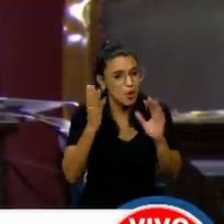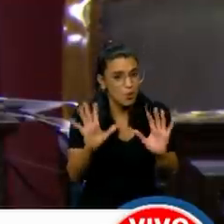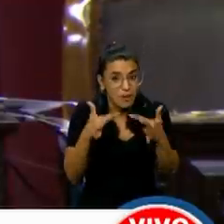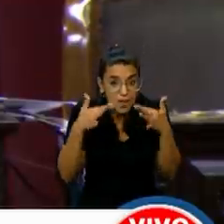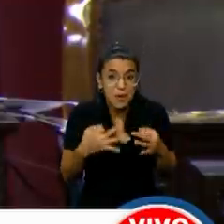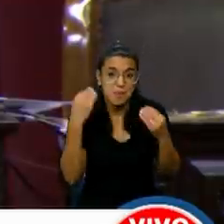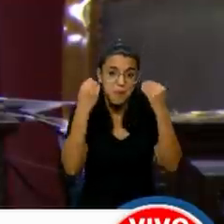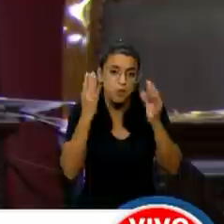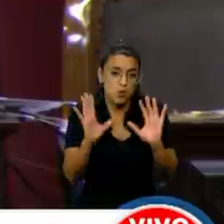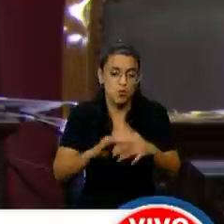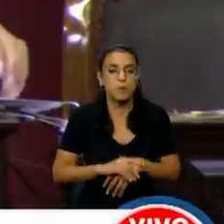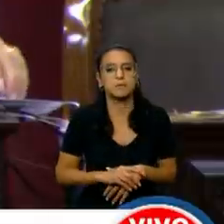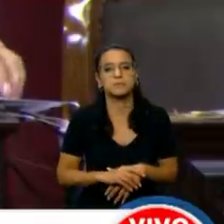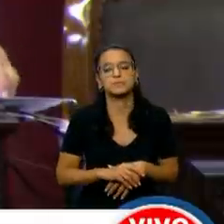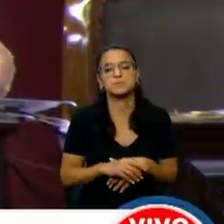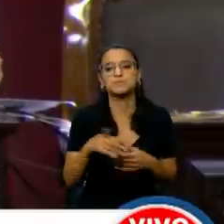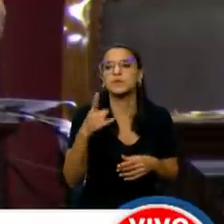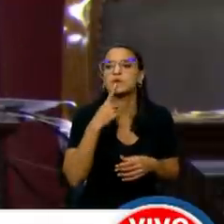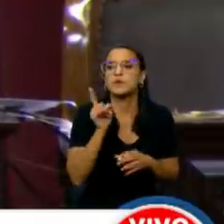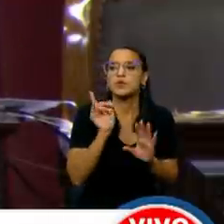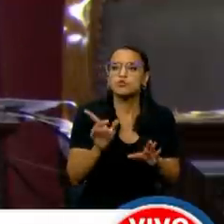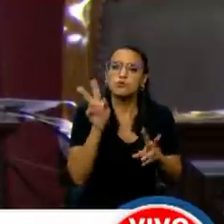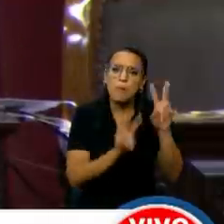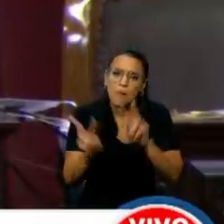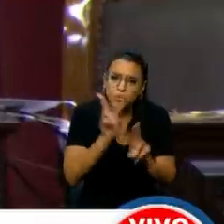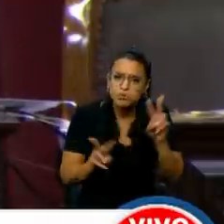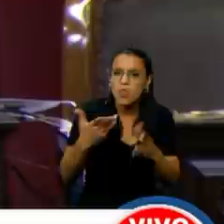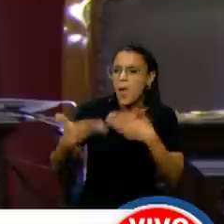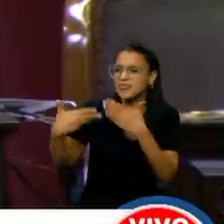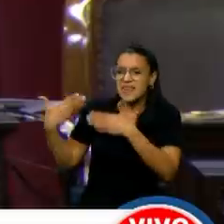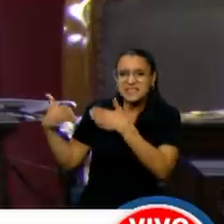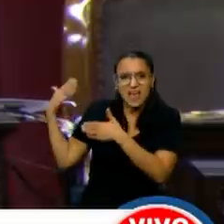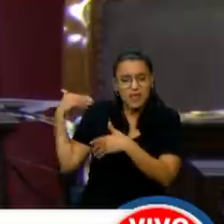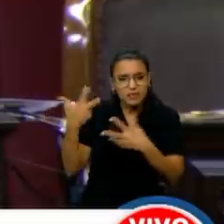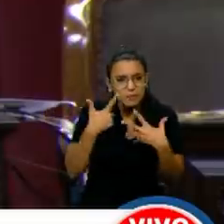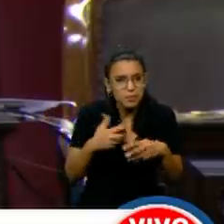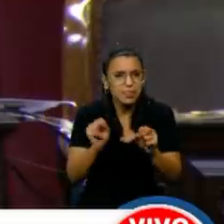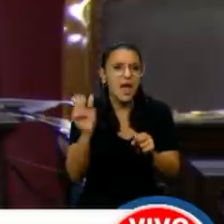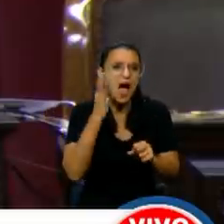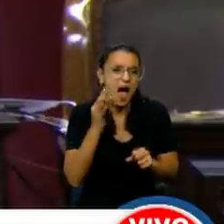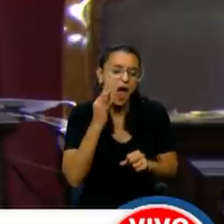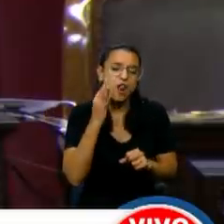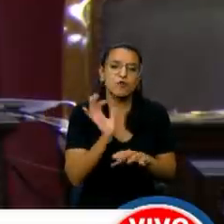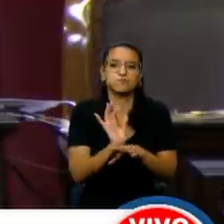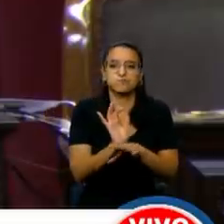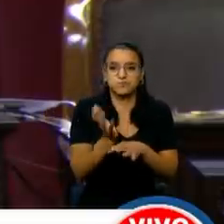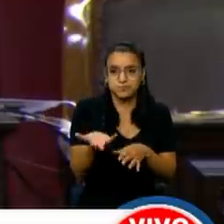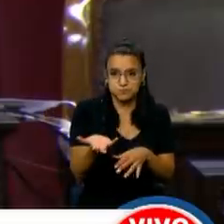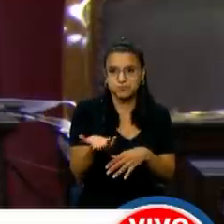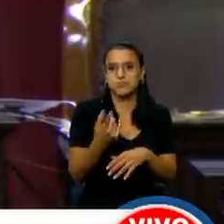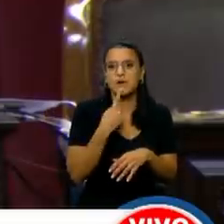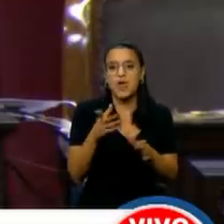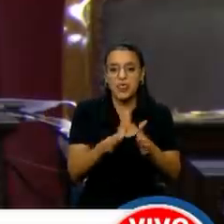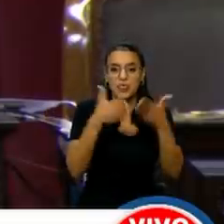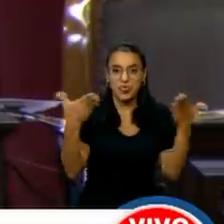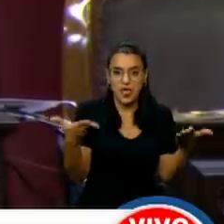me preocupa yo estaba leyendo buscando no antecedentes es un poco y encontré algo simbólico no decía un